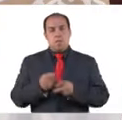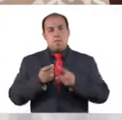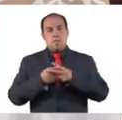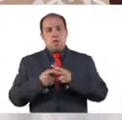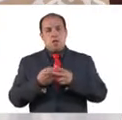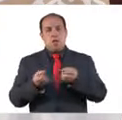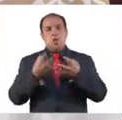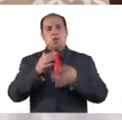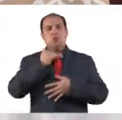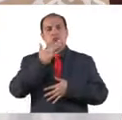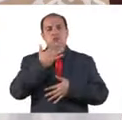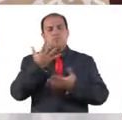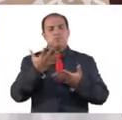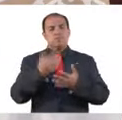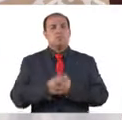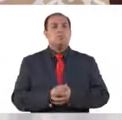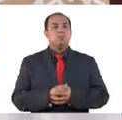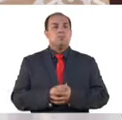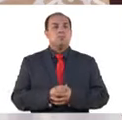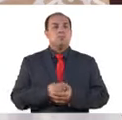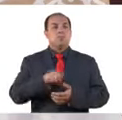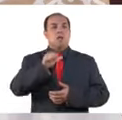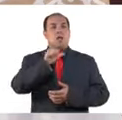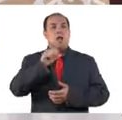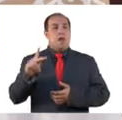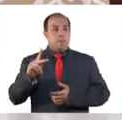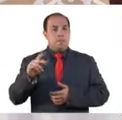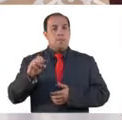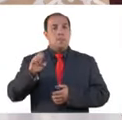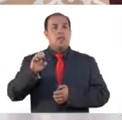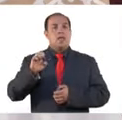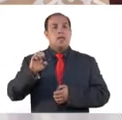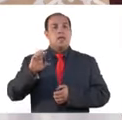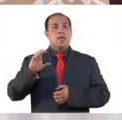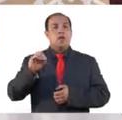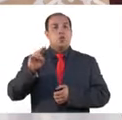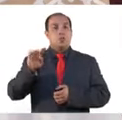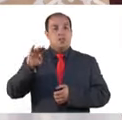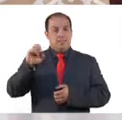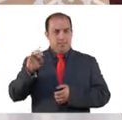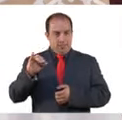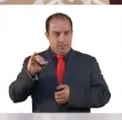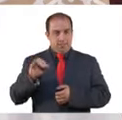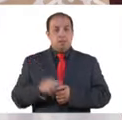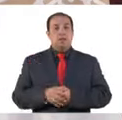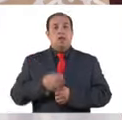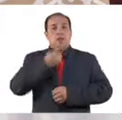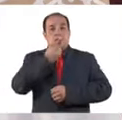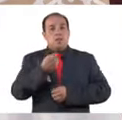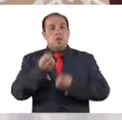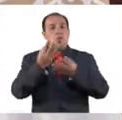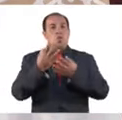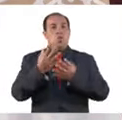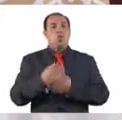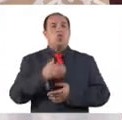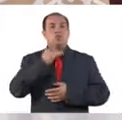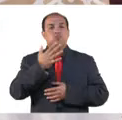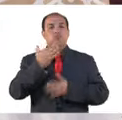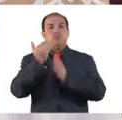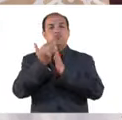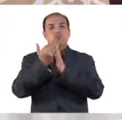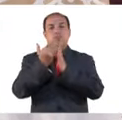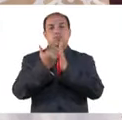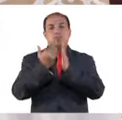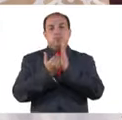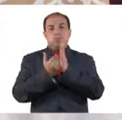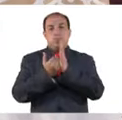emisión de carbono, etcétera. Incluso en la aplicación de Ecovici ahora te dice cuánto es la reducción en emisiones por